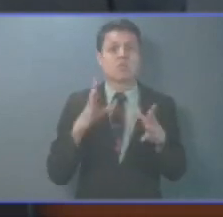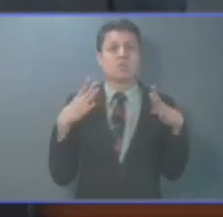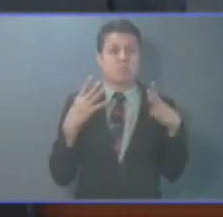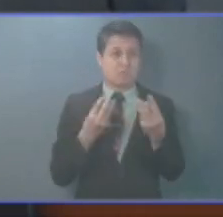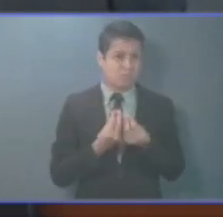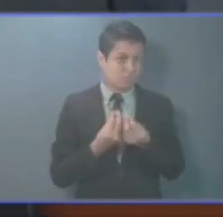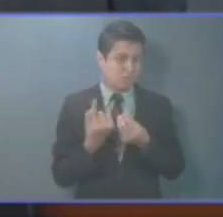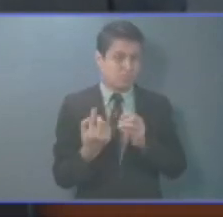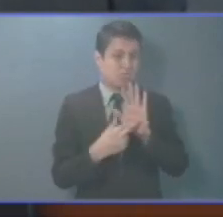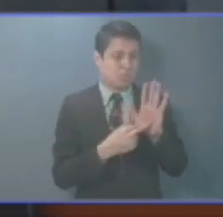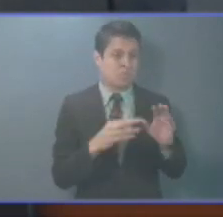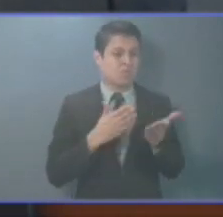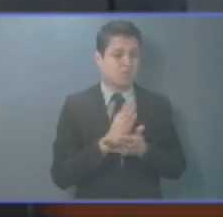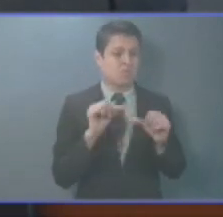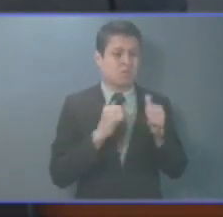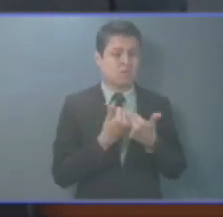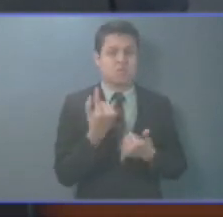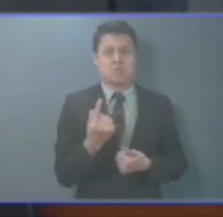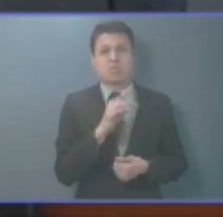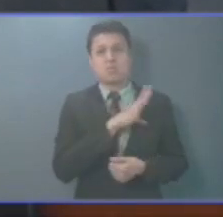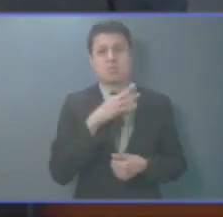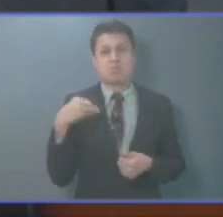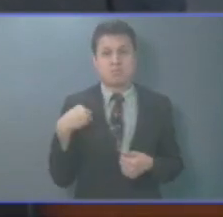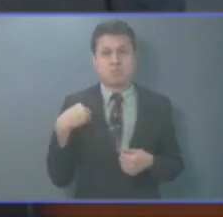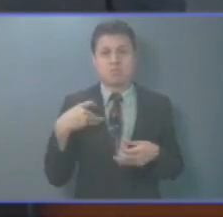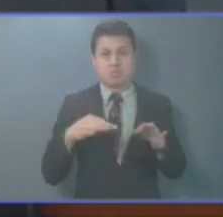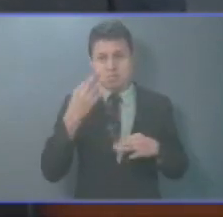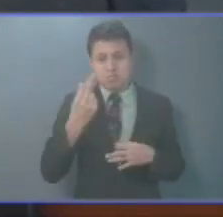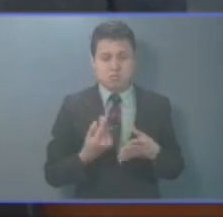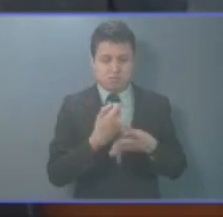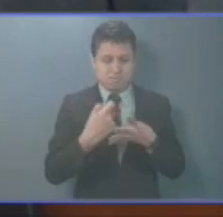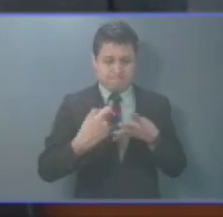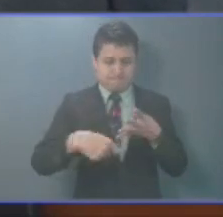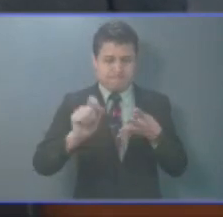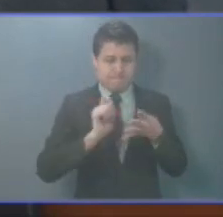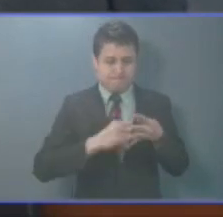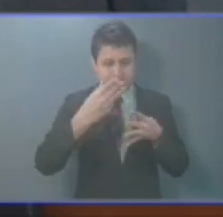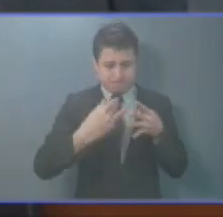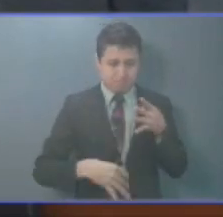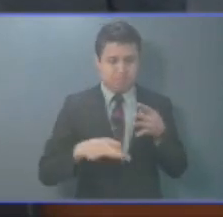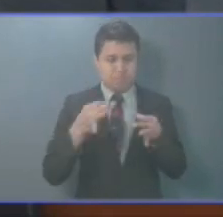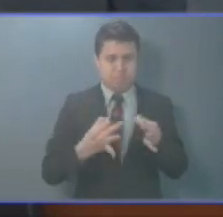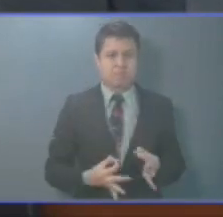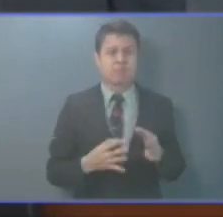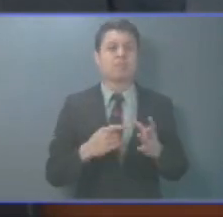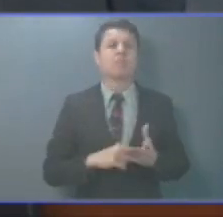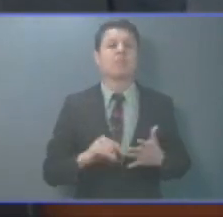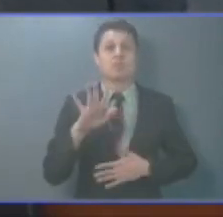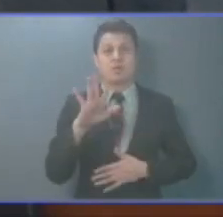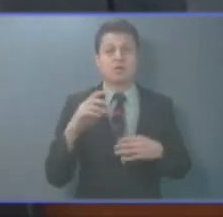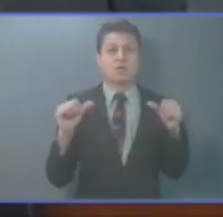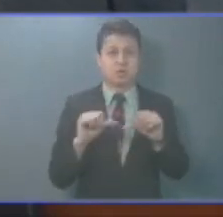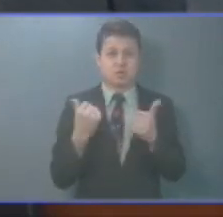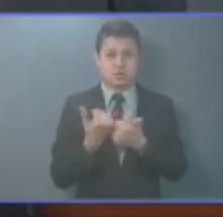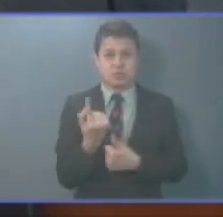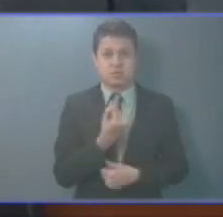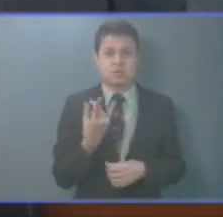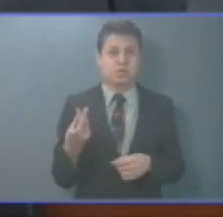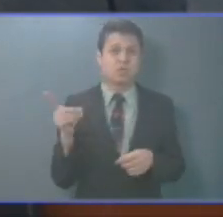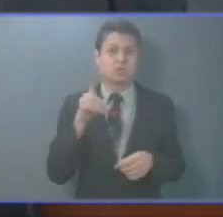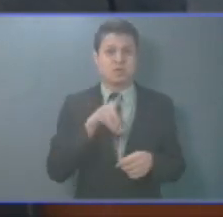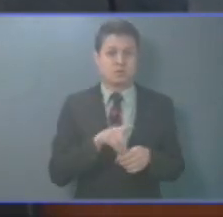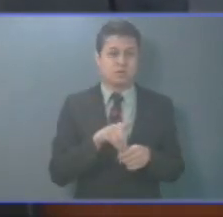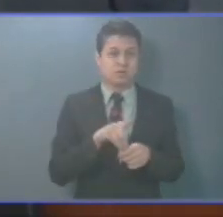serán representadas por asociaciones de familiares debidamente registradas y acreditadas. 5. Asociaciones de personas con